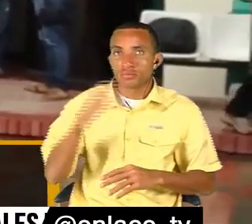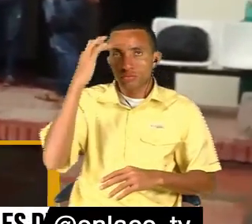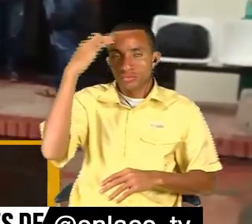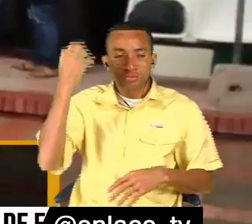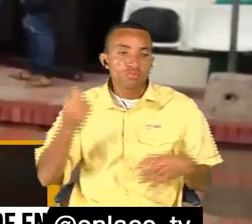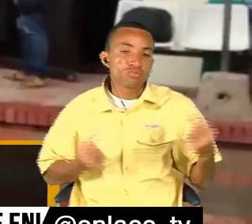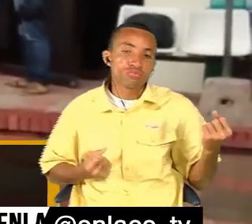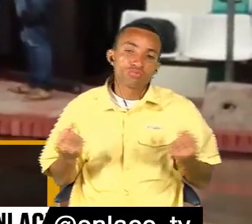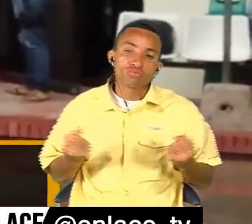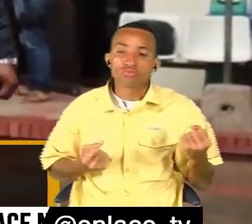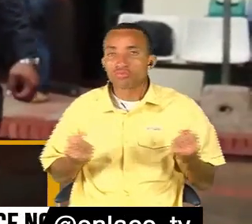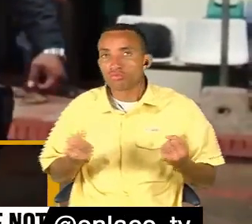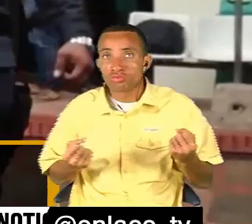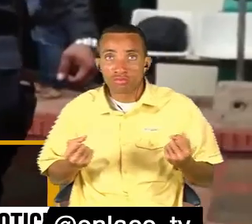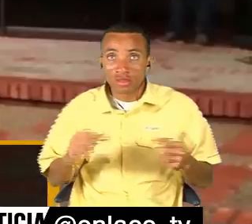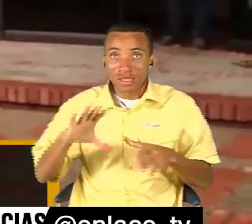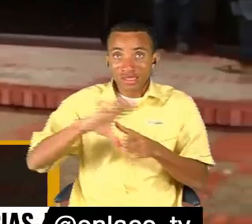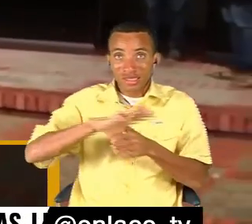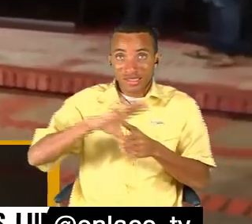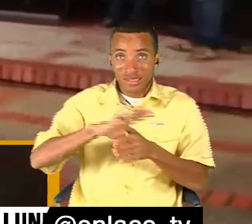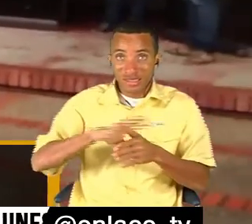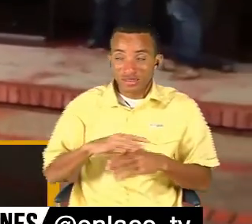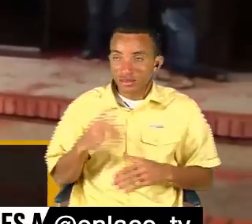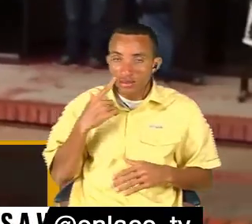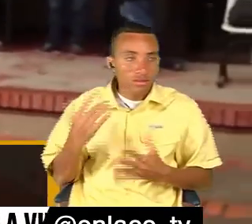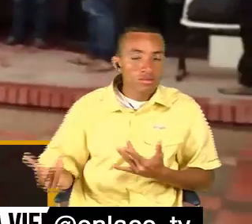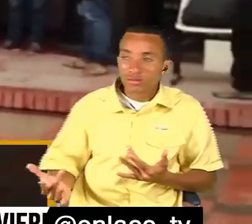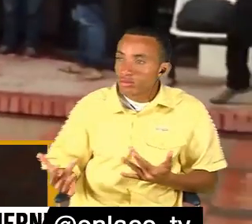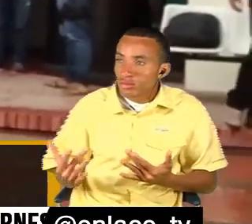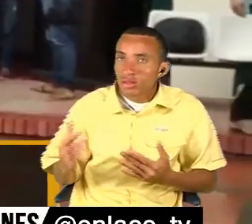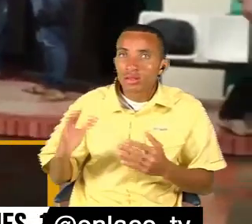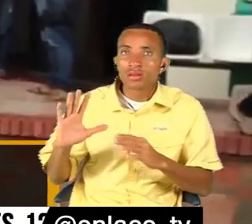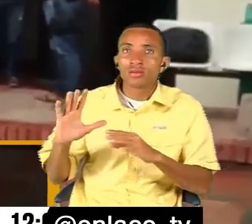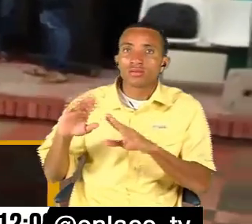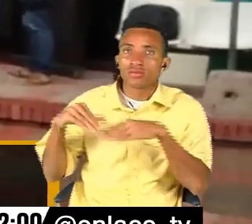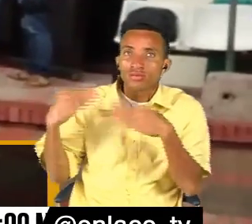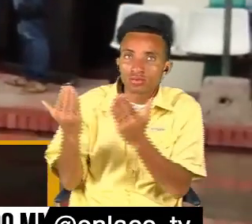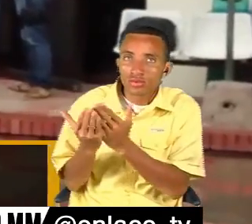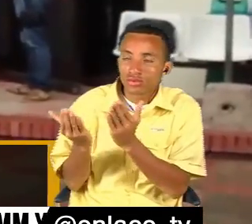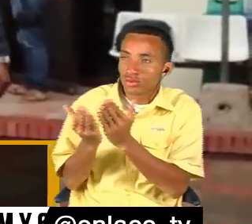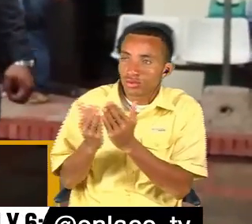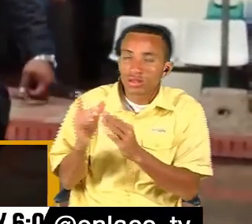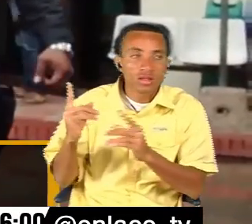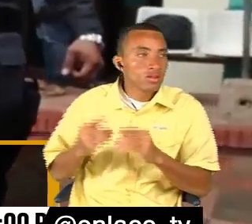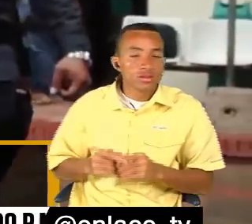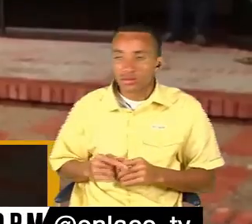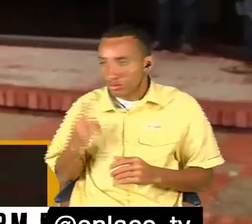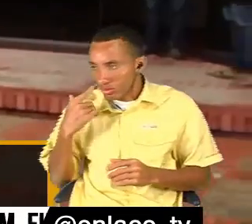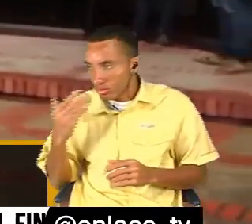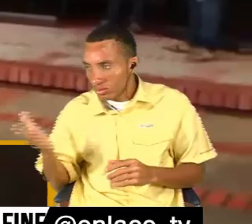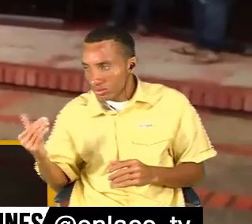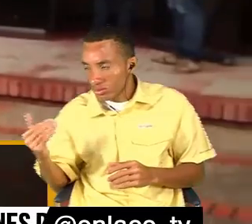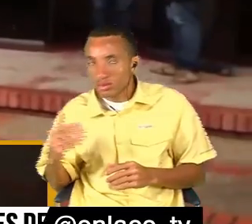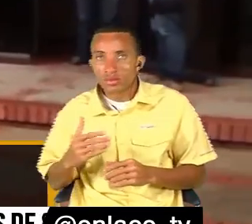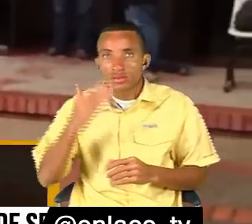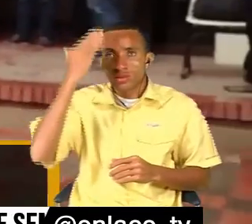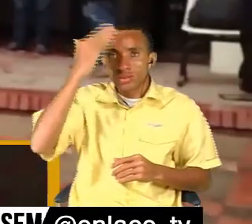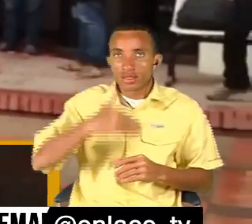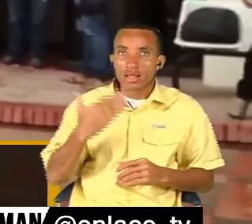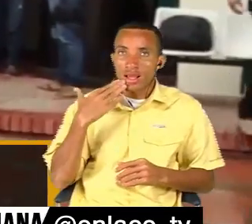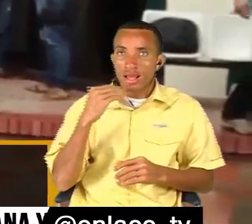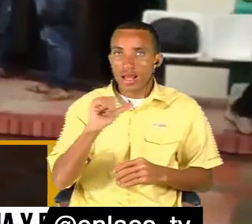taxista, esperaba a la salida de instituciones educativas del municipio y les ofrecía el servicio de transporte a niñas